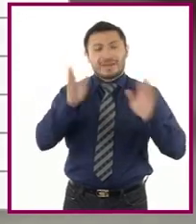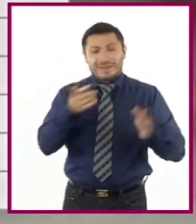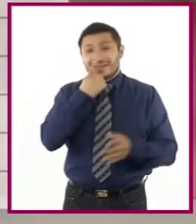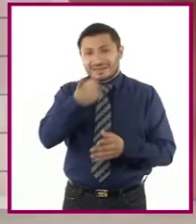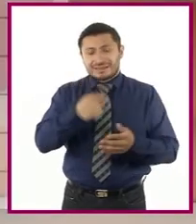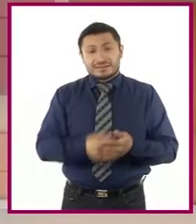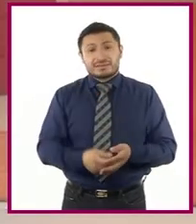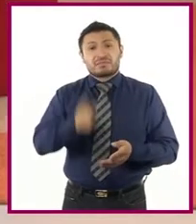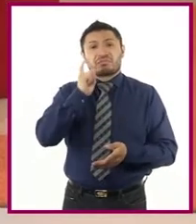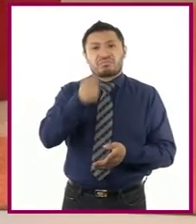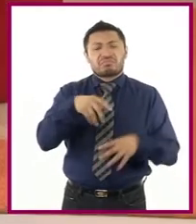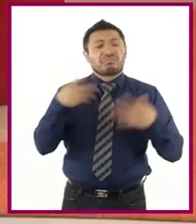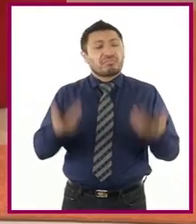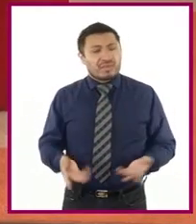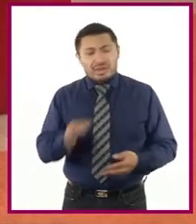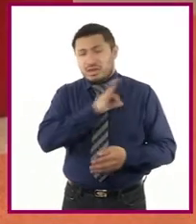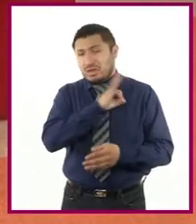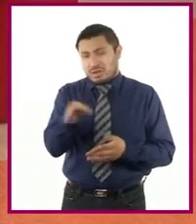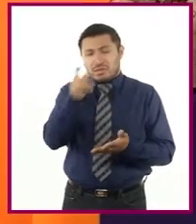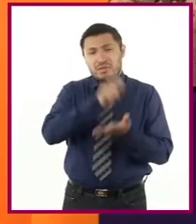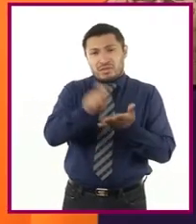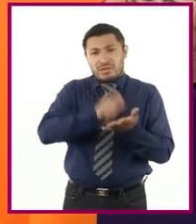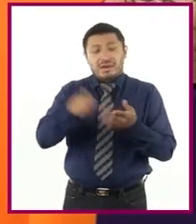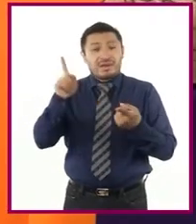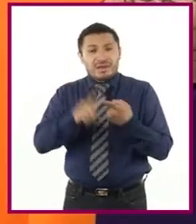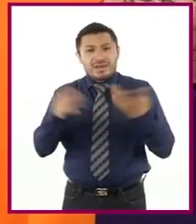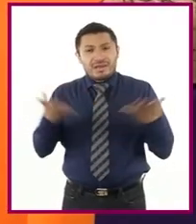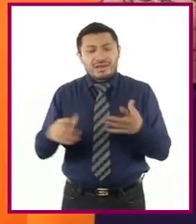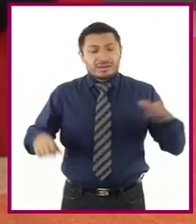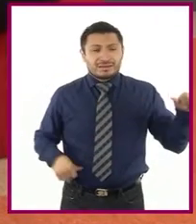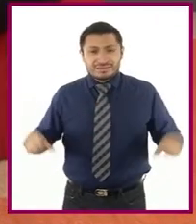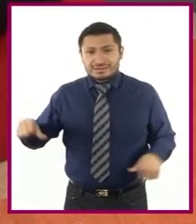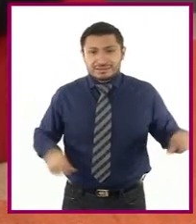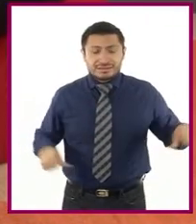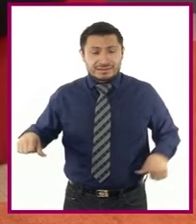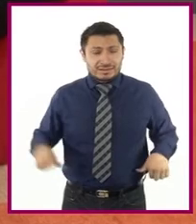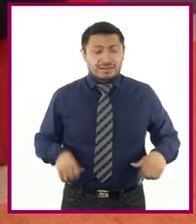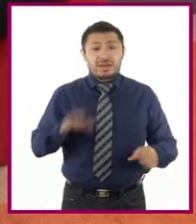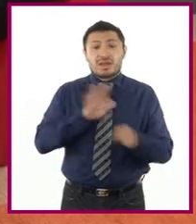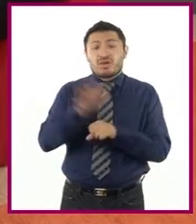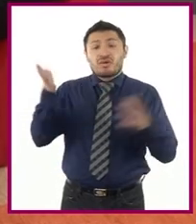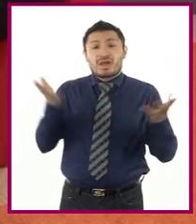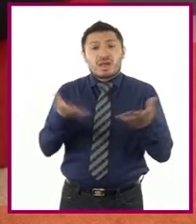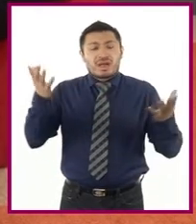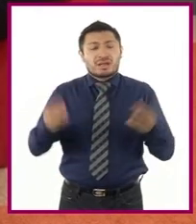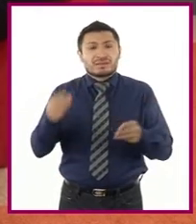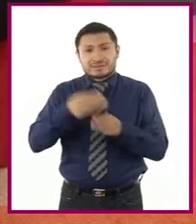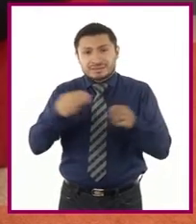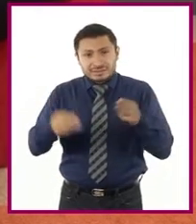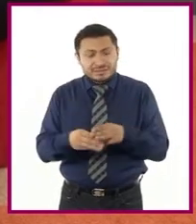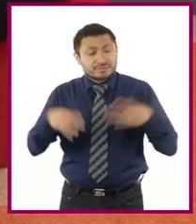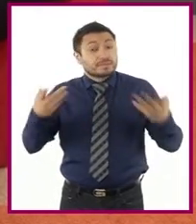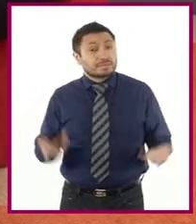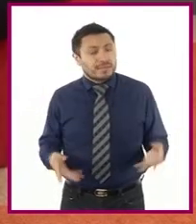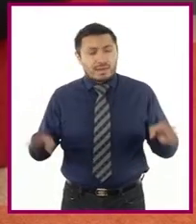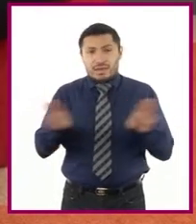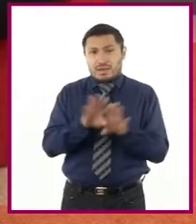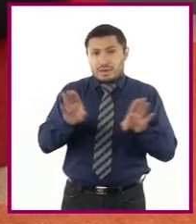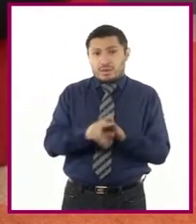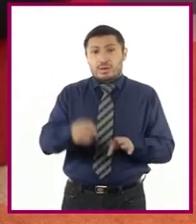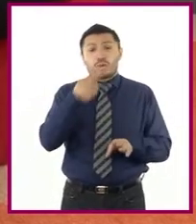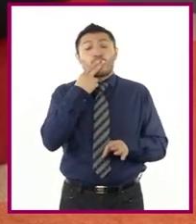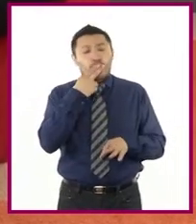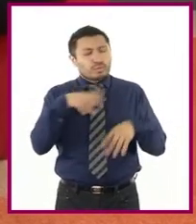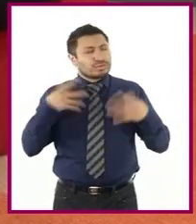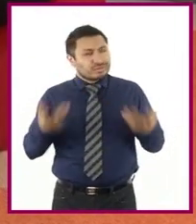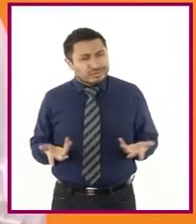este sentido, puede colocarse quién realiza las acciones, qué se hace con los materiales y cómo se usa el